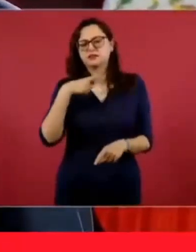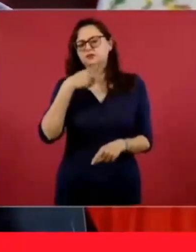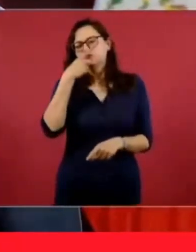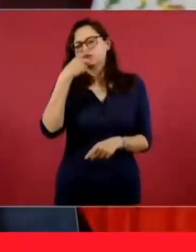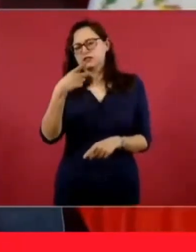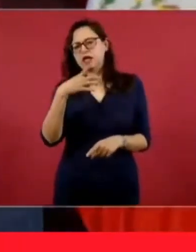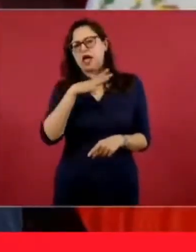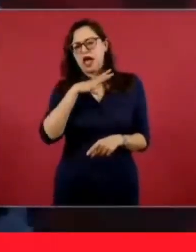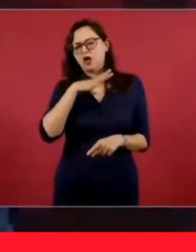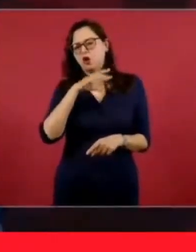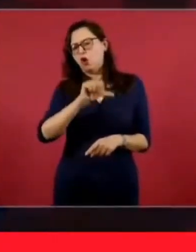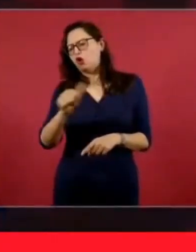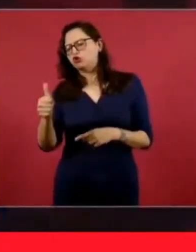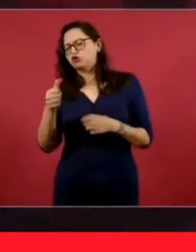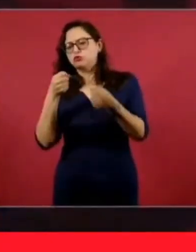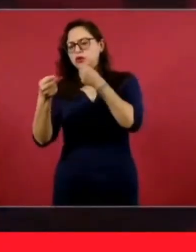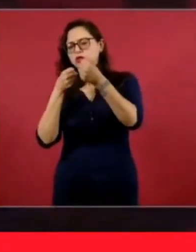vendido o alquilado.